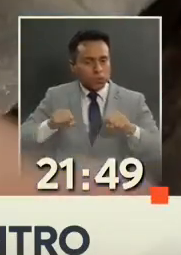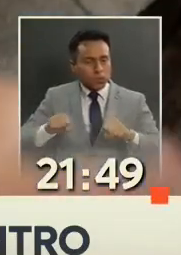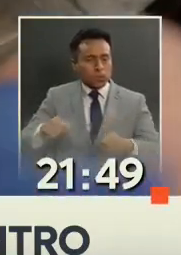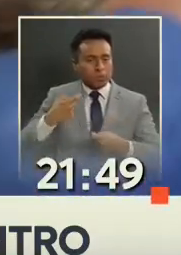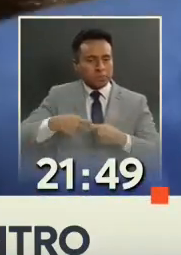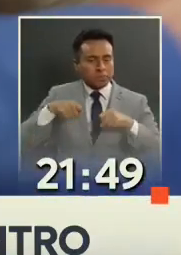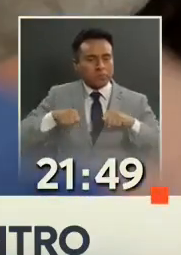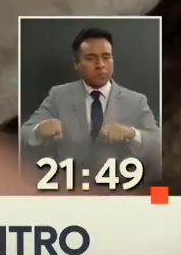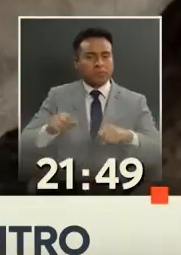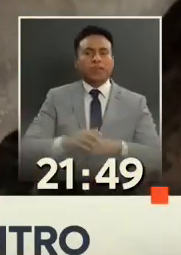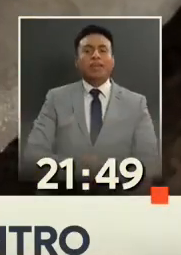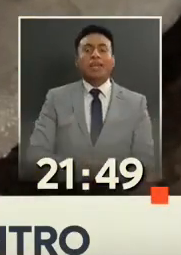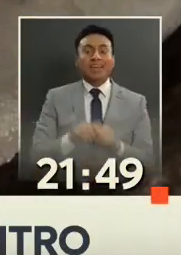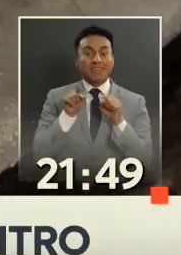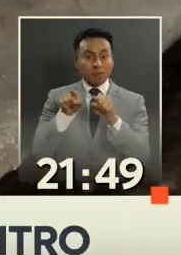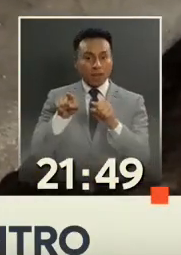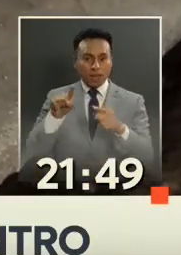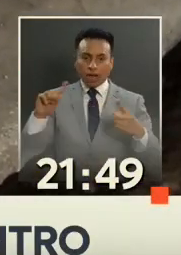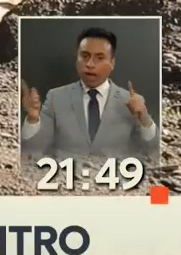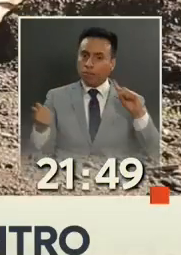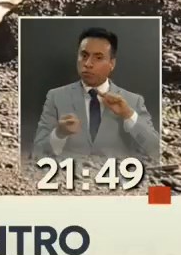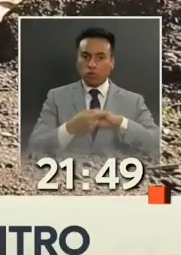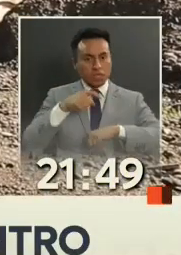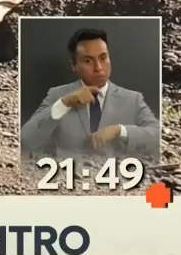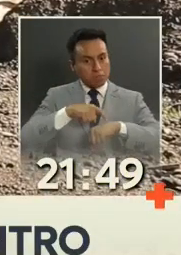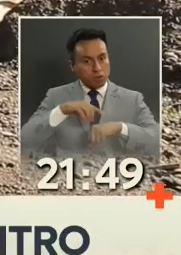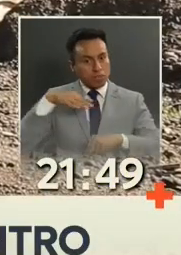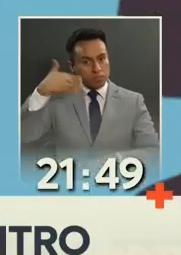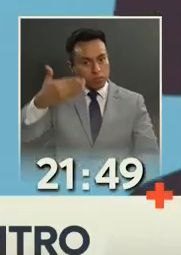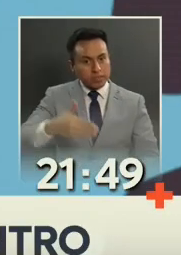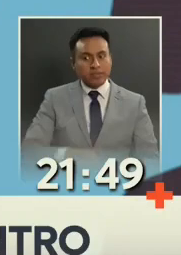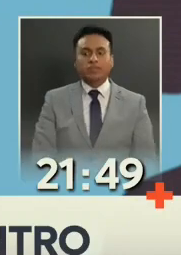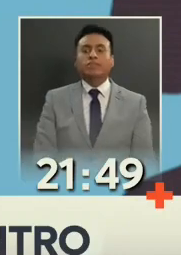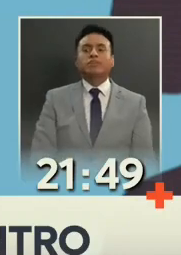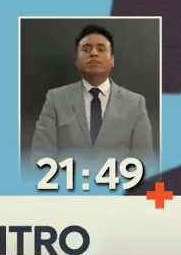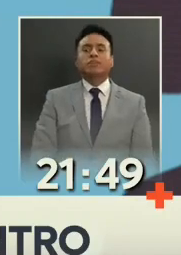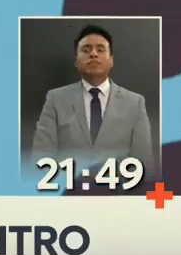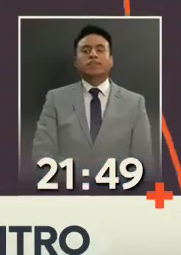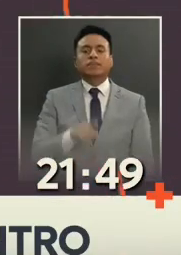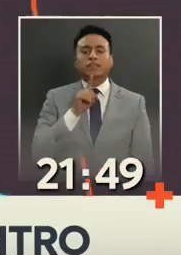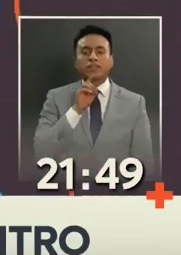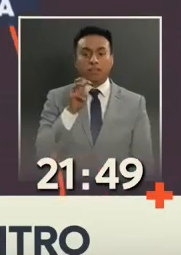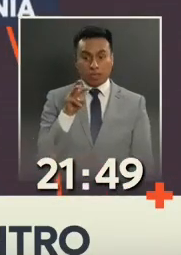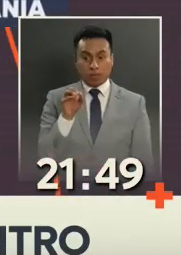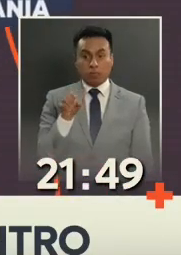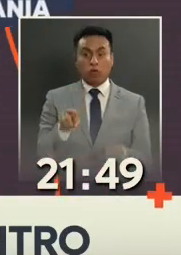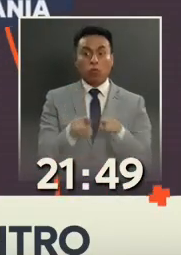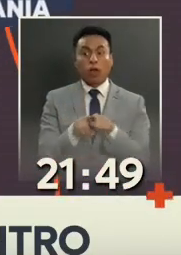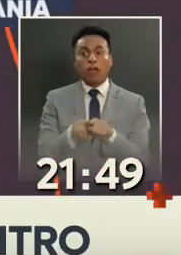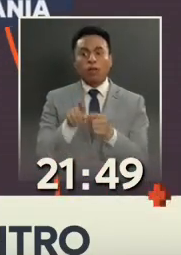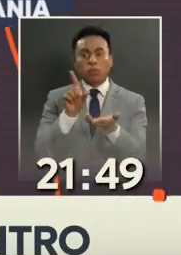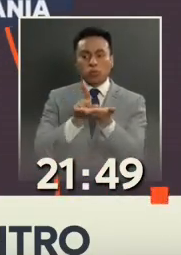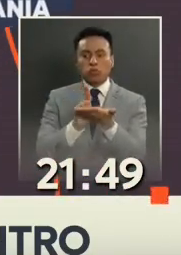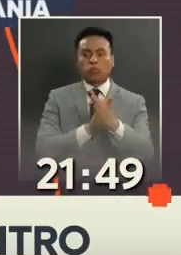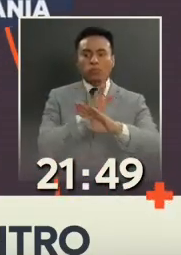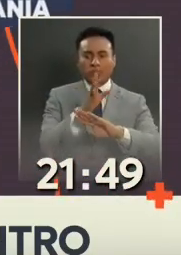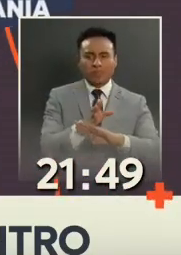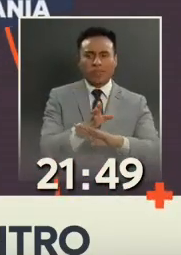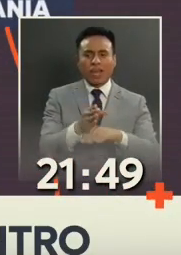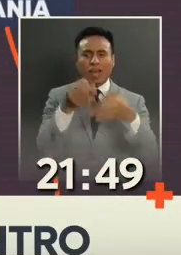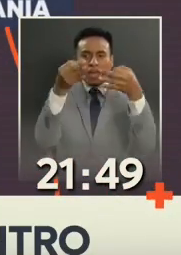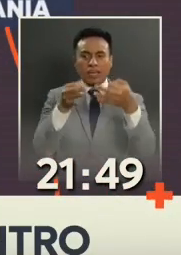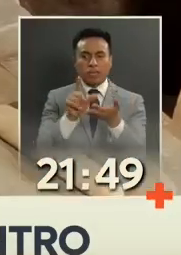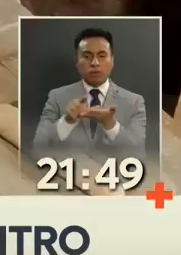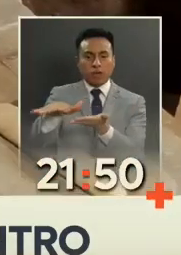¿Ves? Algo que cambió con el tiempo. Está en Temo, es uno de los puntos de la ruta patrimonial. Aquí, el